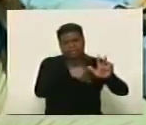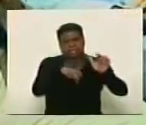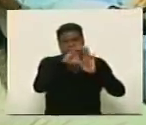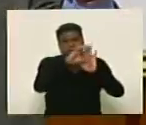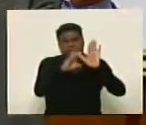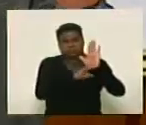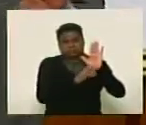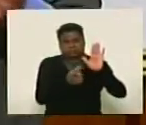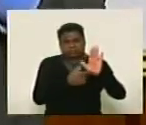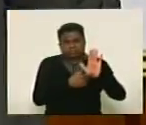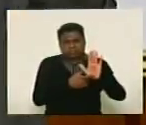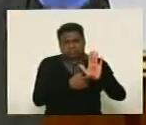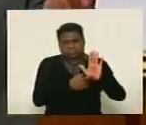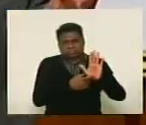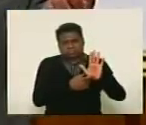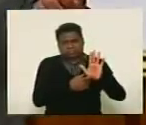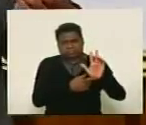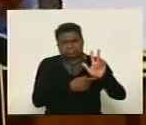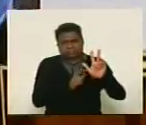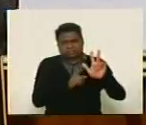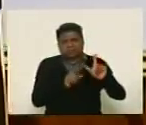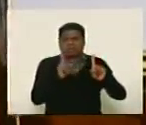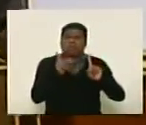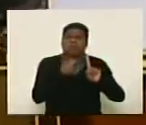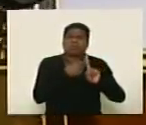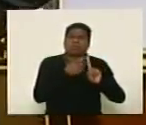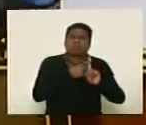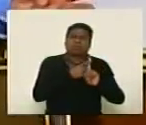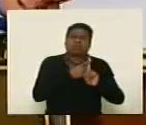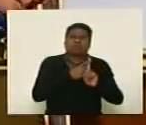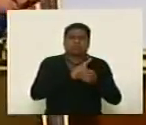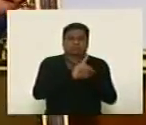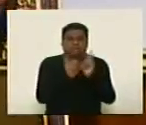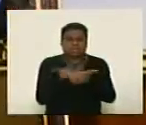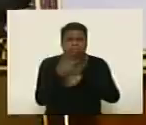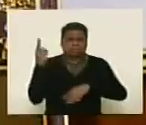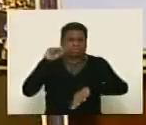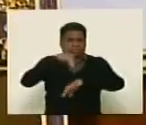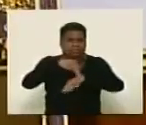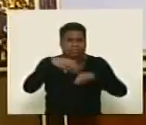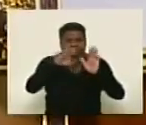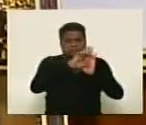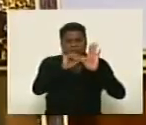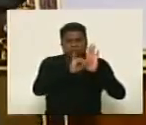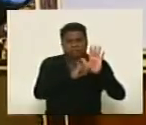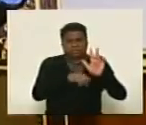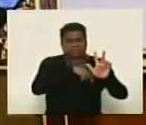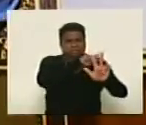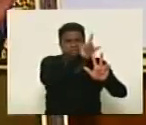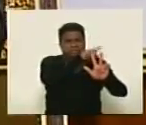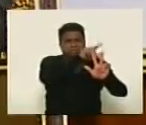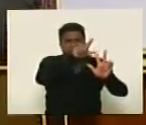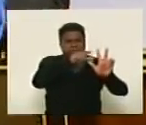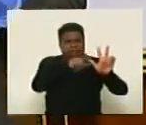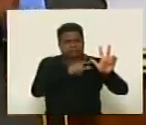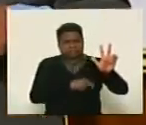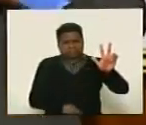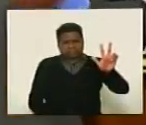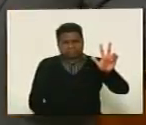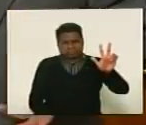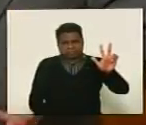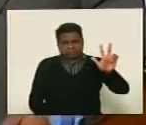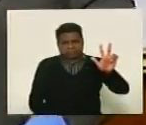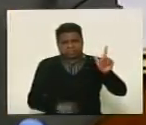constitucional, una la enmienda, otra la reforma y otra la Asamblea Nacional Constituyente. Esas son las únicas 3 posibilidades